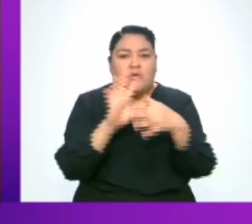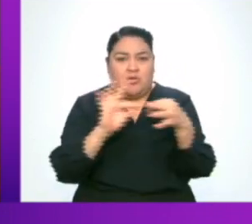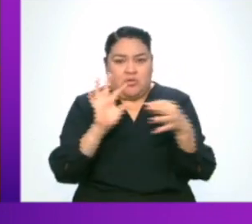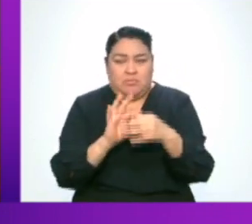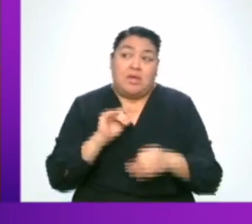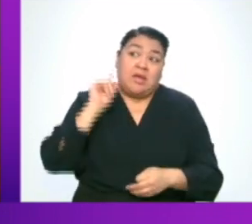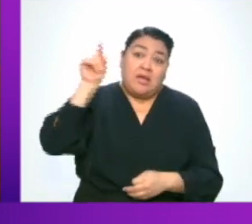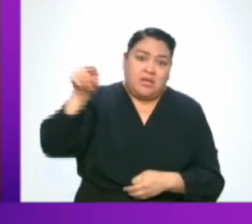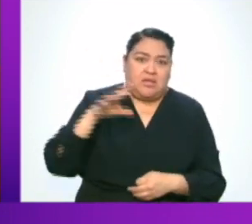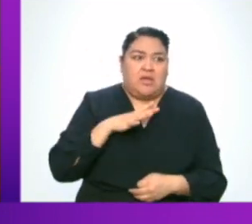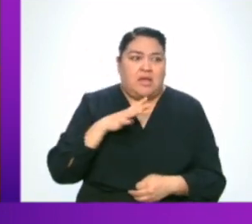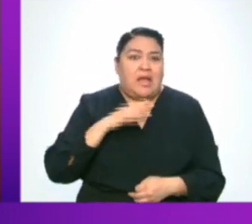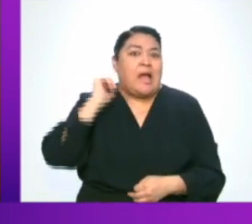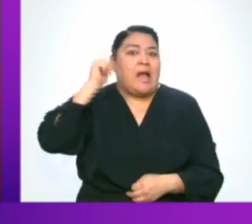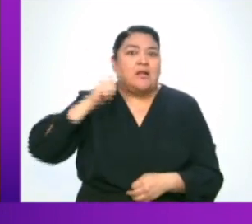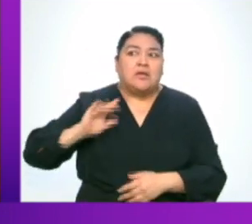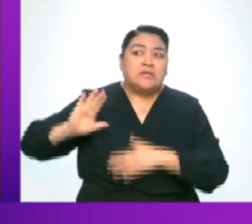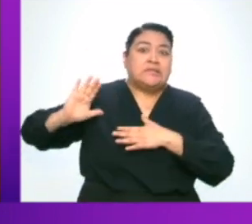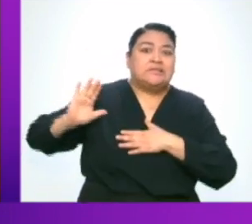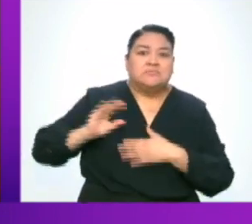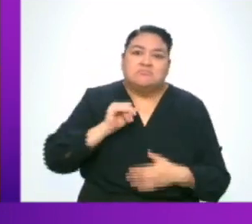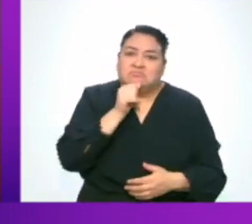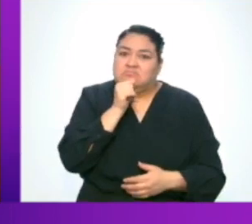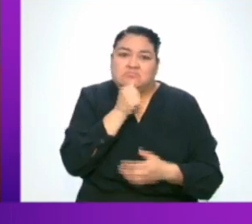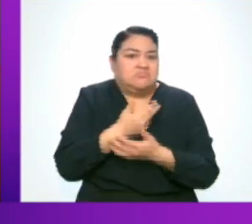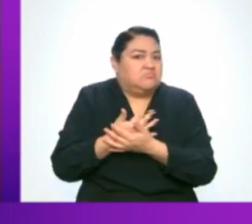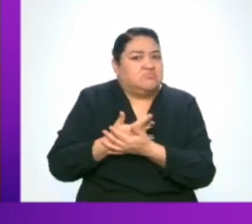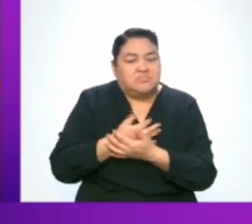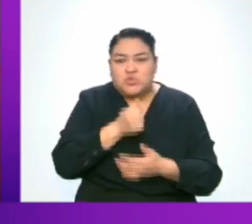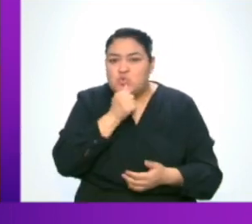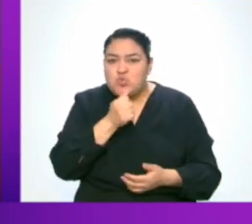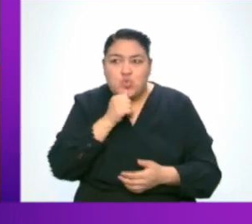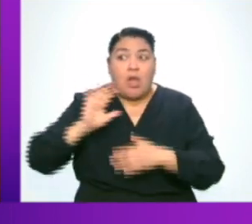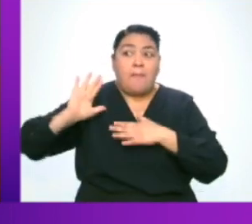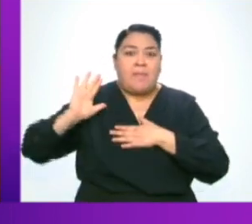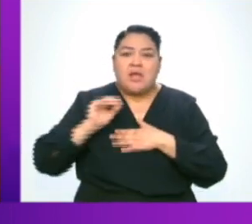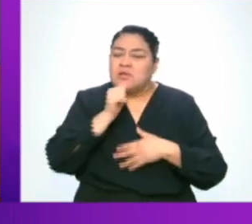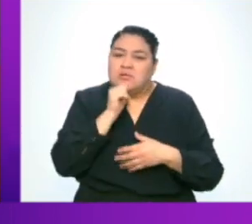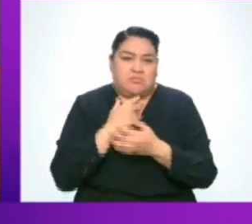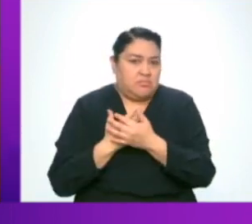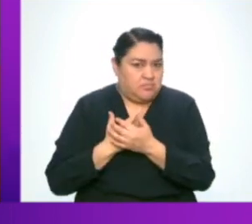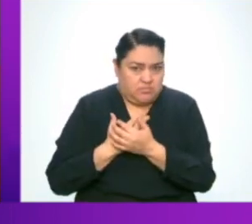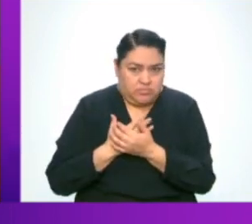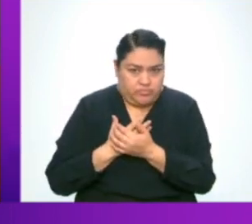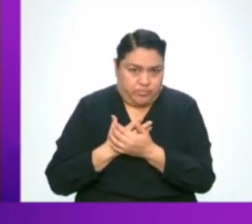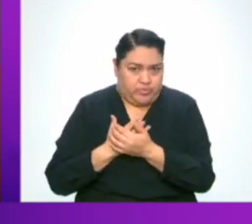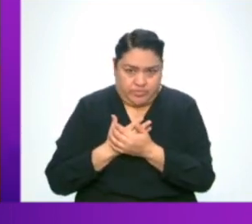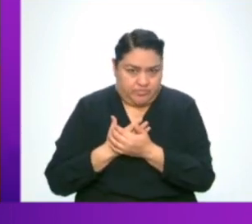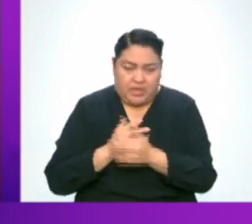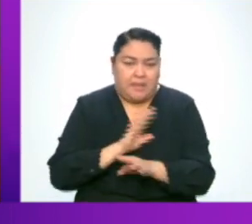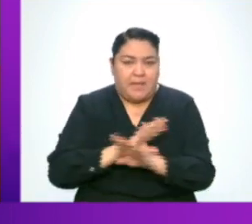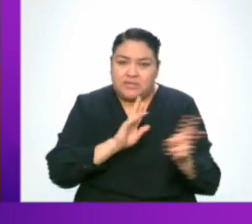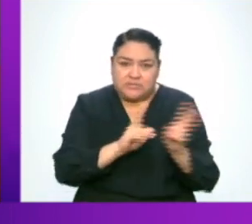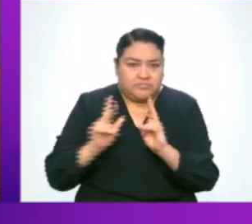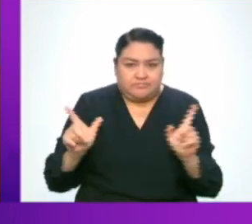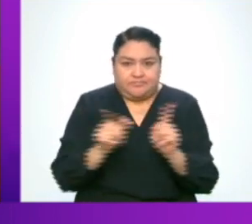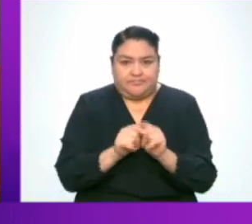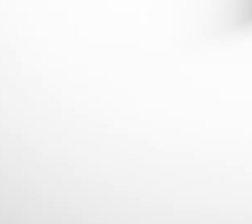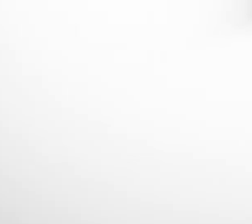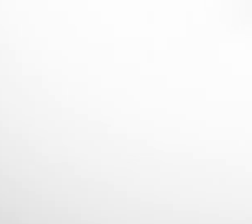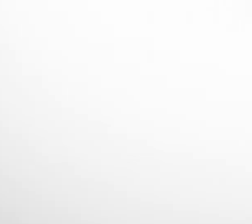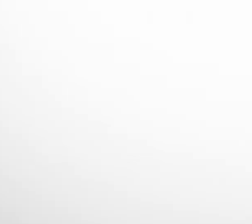que pasó ahí no hay ningún compromiso futuro no hay ninguna suma ninguna transformación fue lo que se habló nada más es